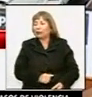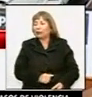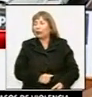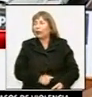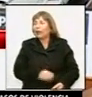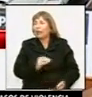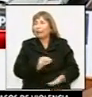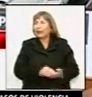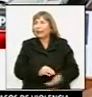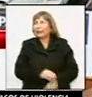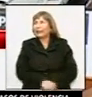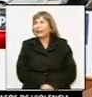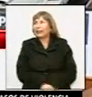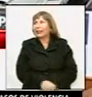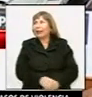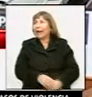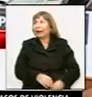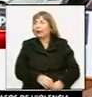presidente,